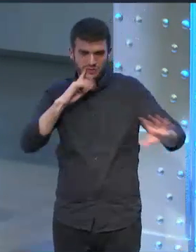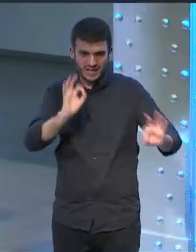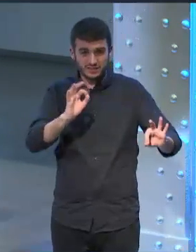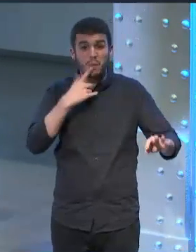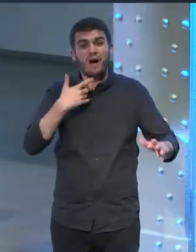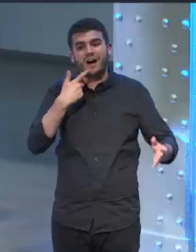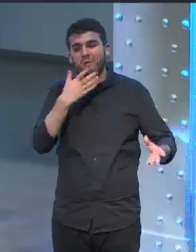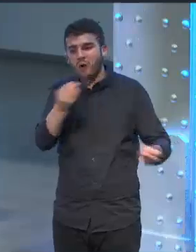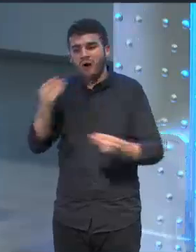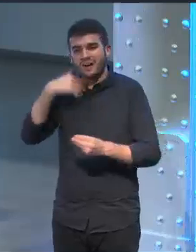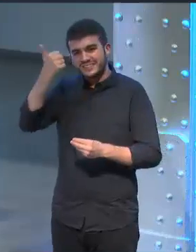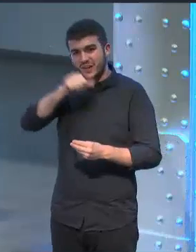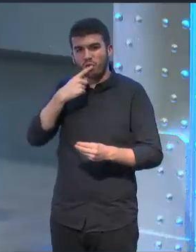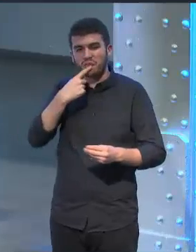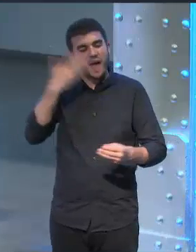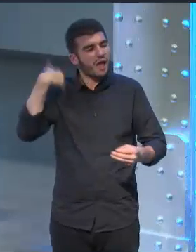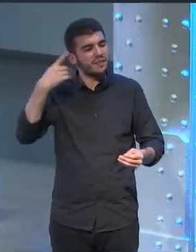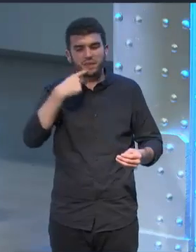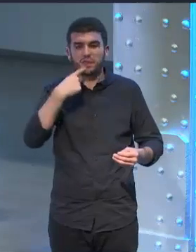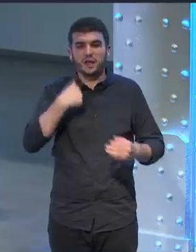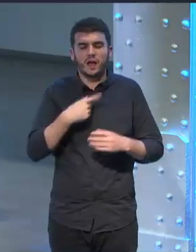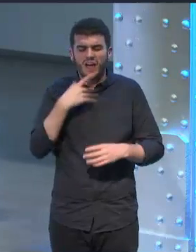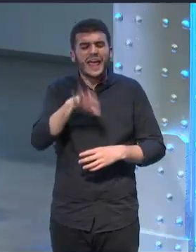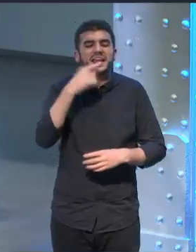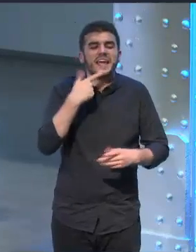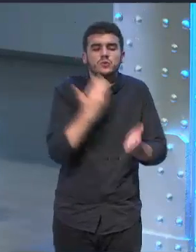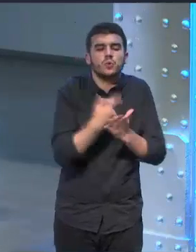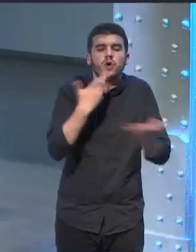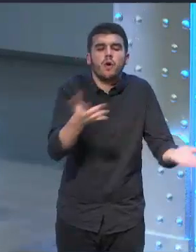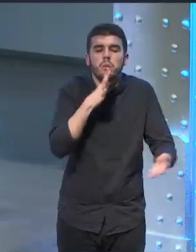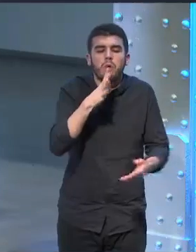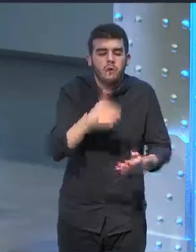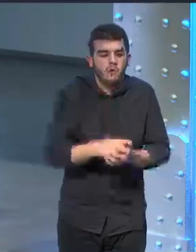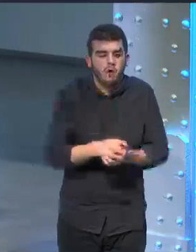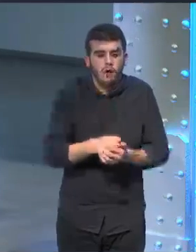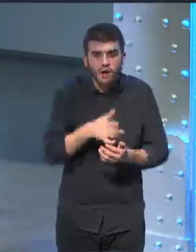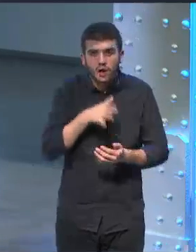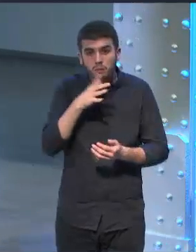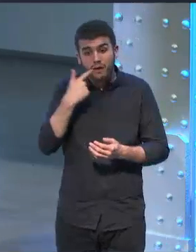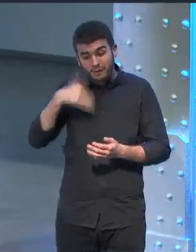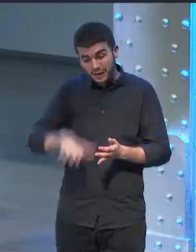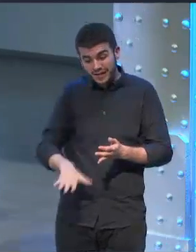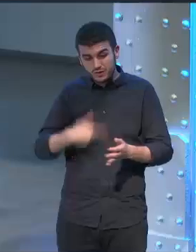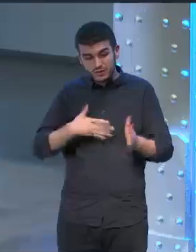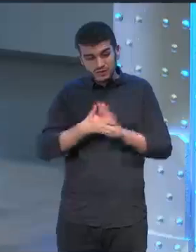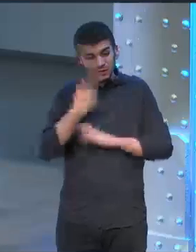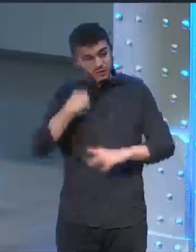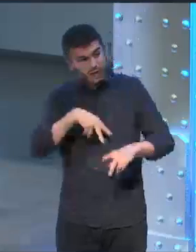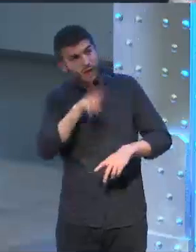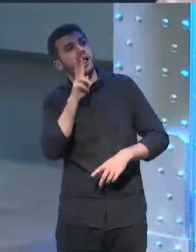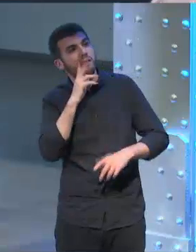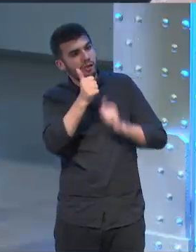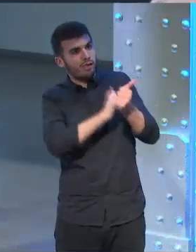los chicos, curiosamente, cuando decían por qué habían elegido los estudios, se veían como desde pequeños ya orientados a